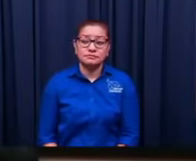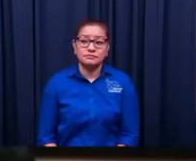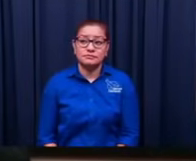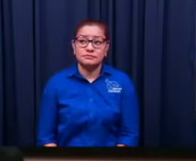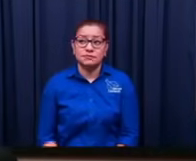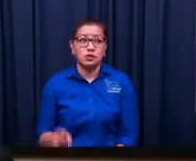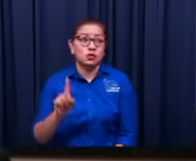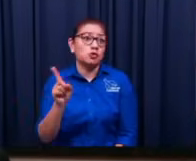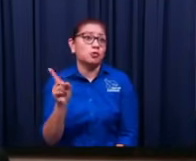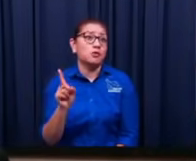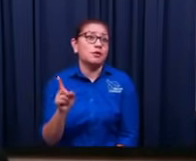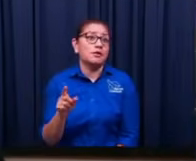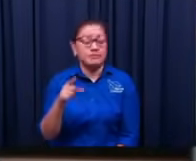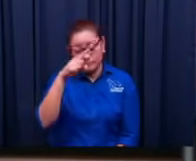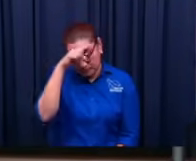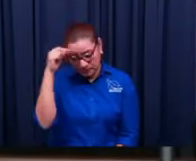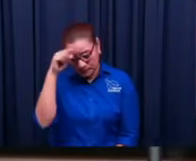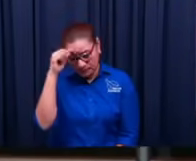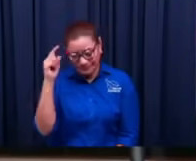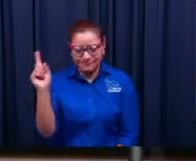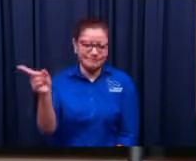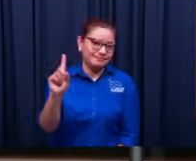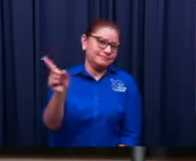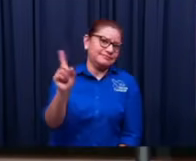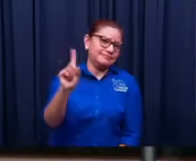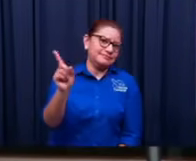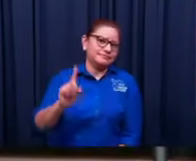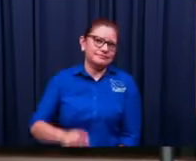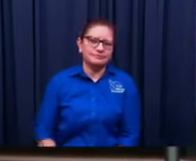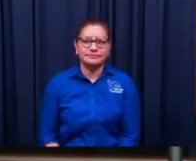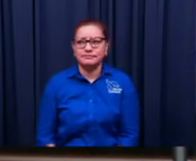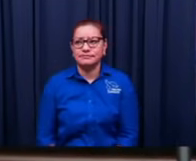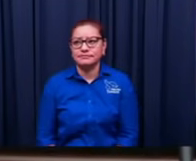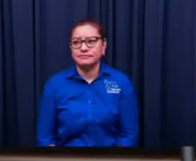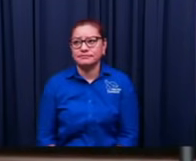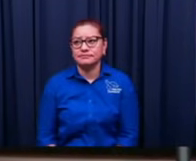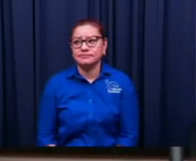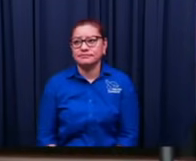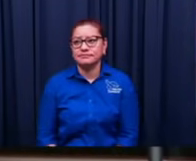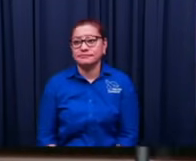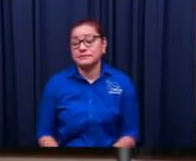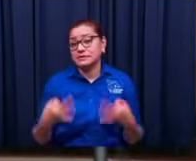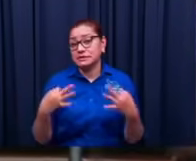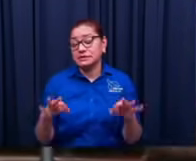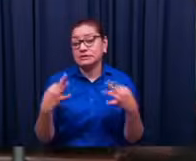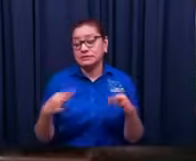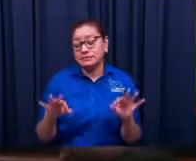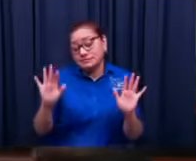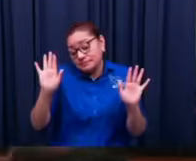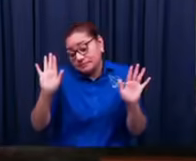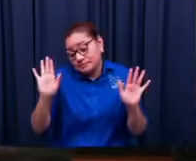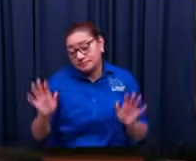No, es que estoy haciendo mi chance. ¿Qué chance? Ni que nada. Bueno, si eres súper ocupado, quizá va.